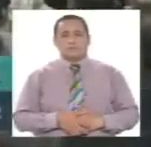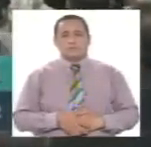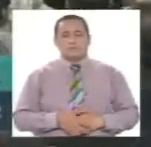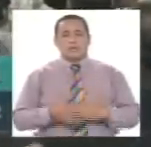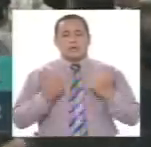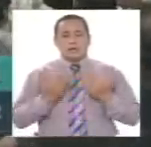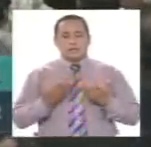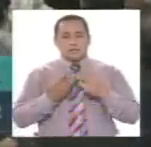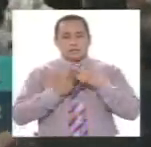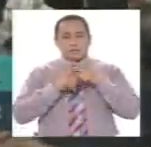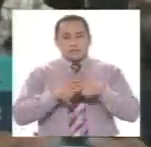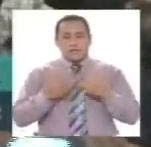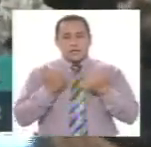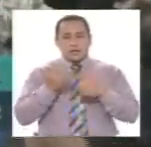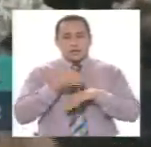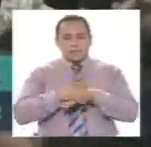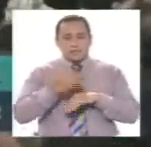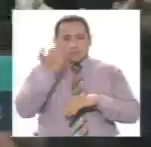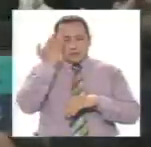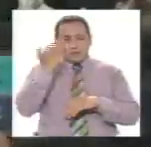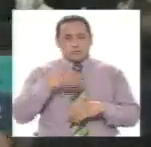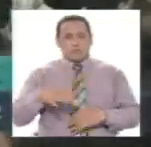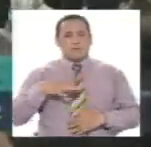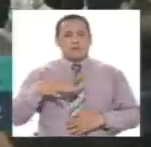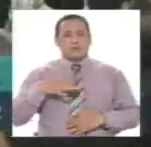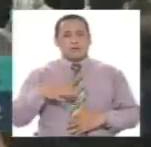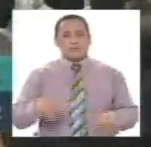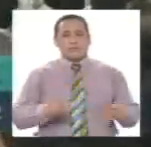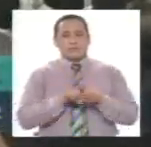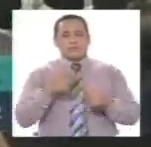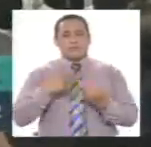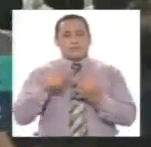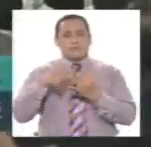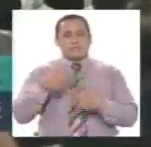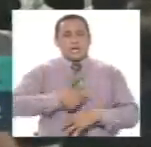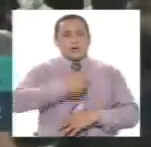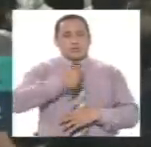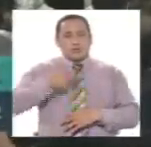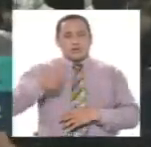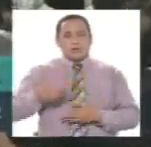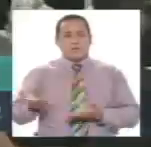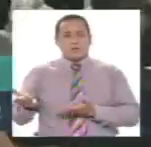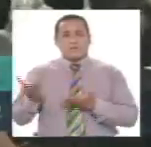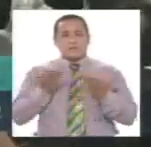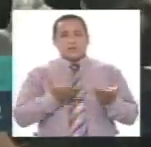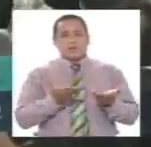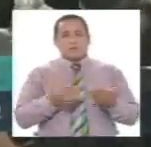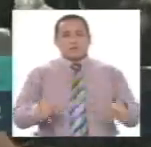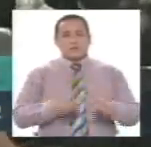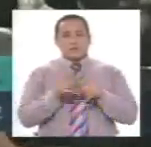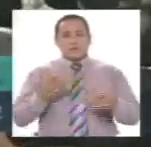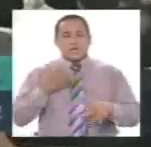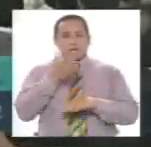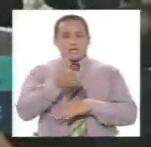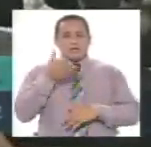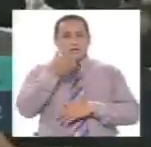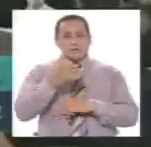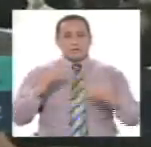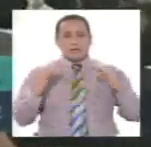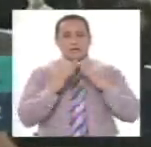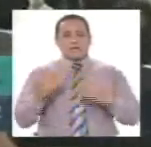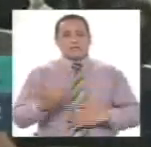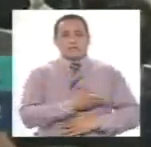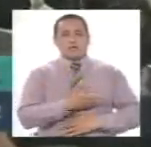se va a proceder al saludo protocolar por parte de las autoridades y los invitados que han llegado aquí al Salón Dorado